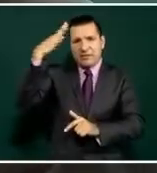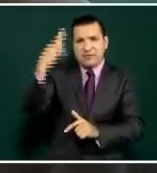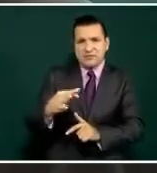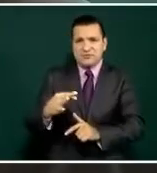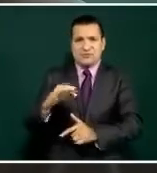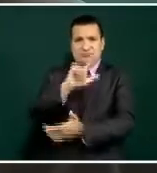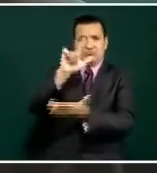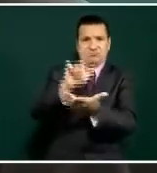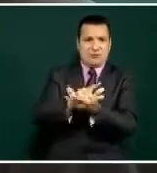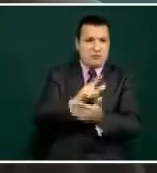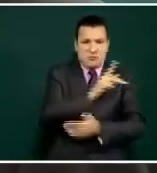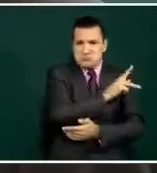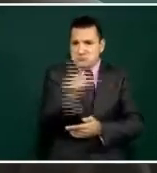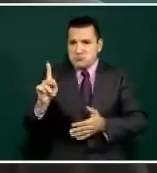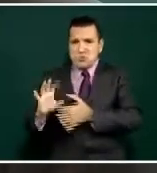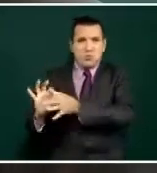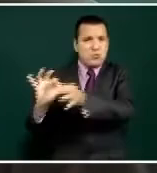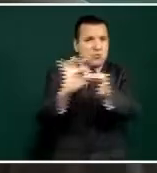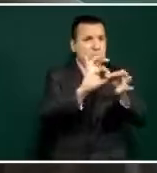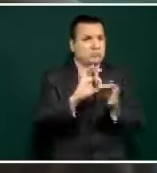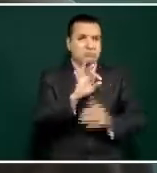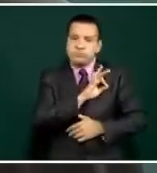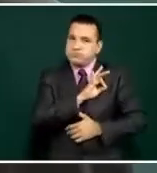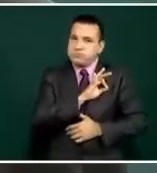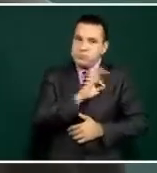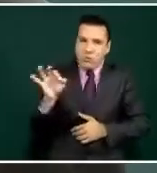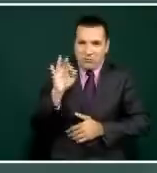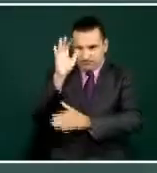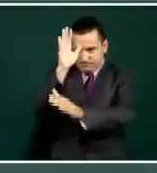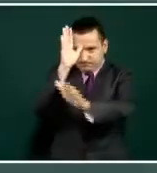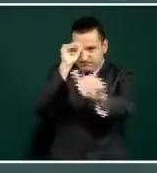entre todos podamos